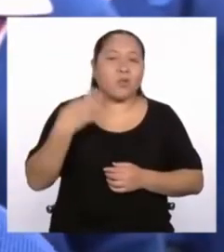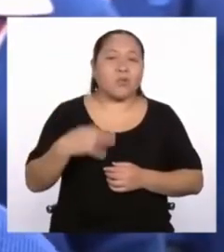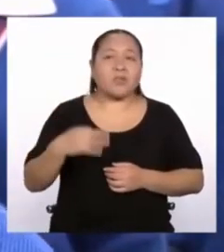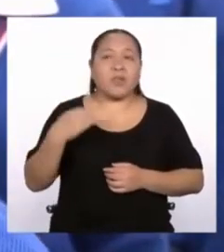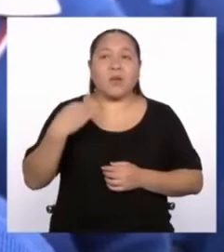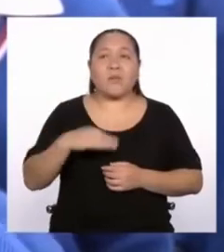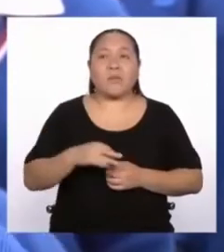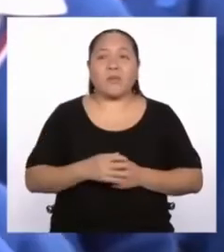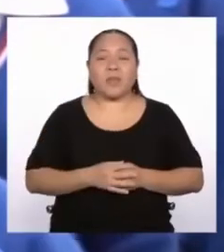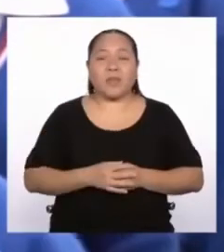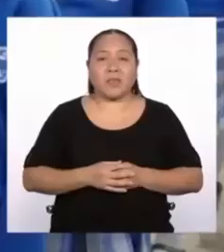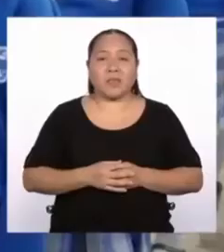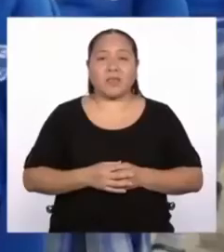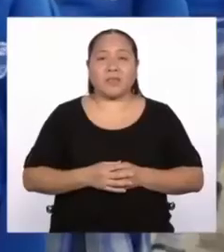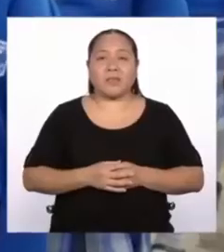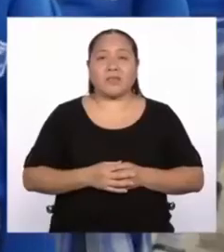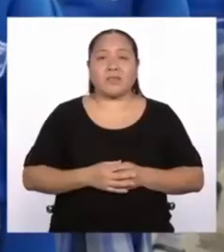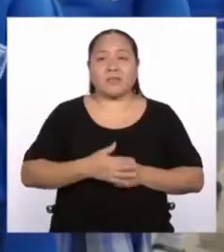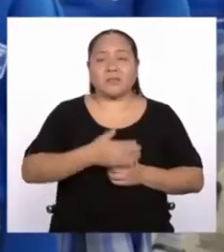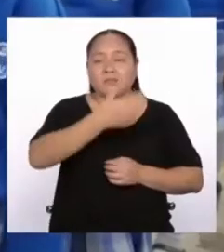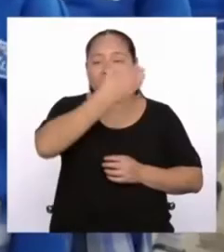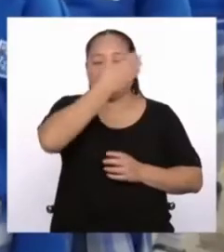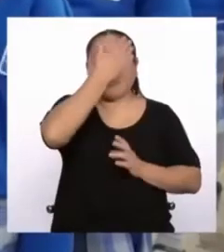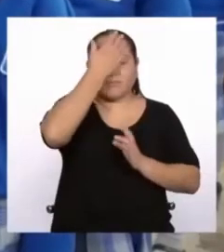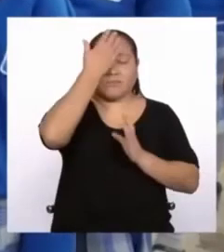¡Gracias!